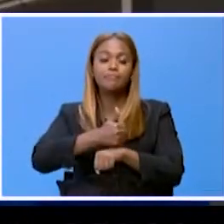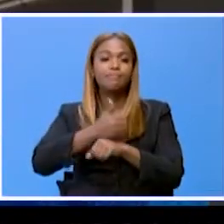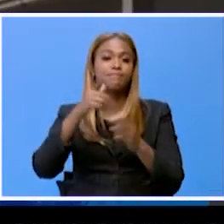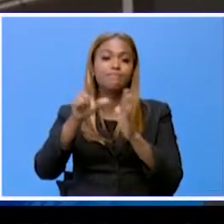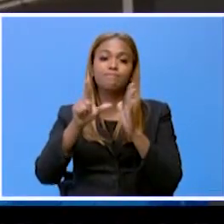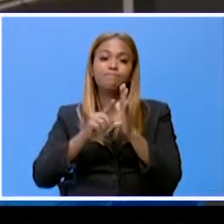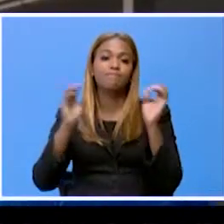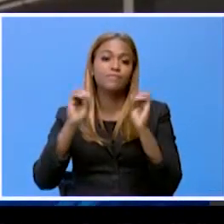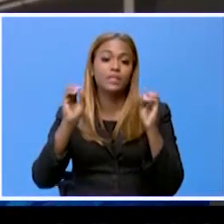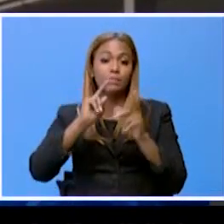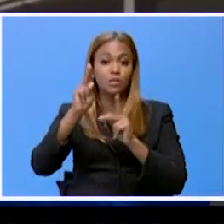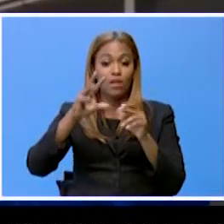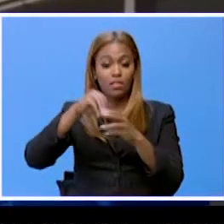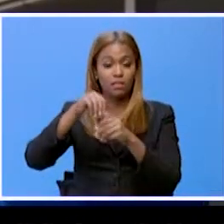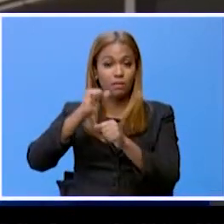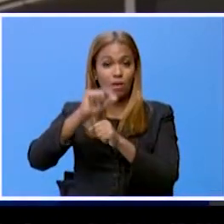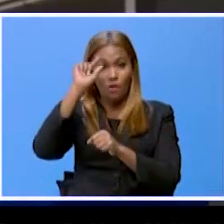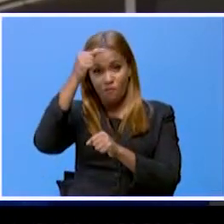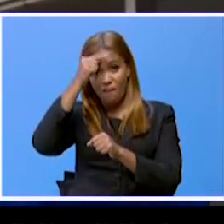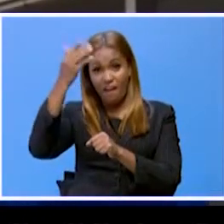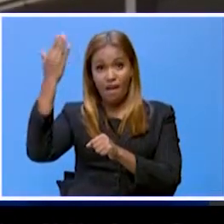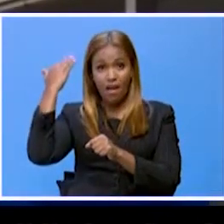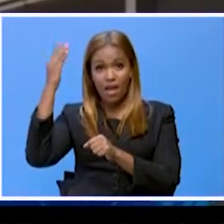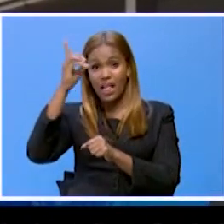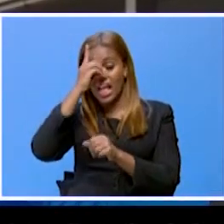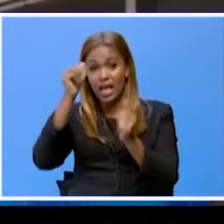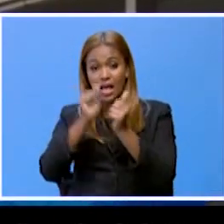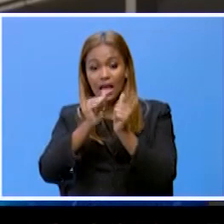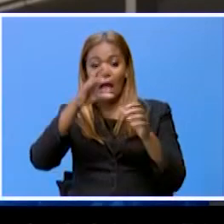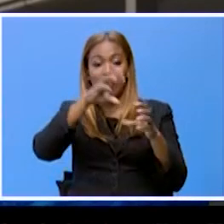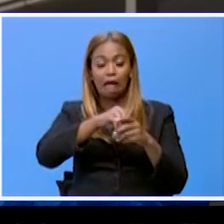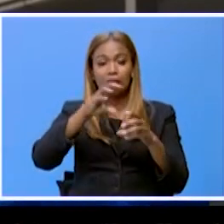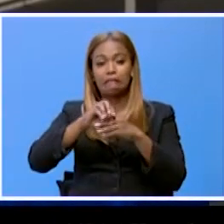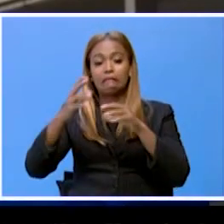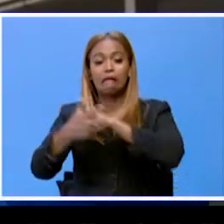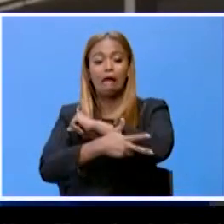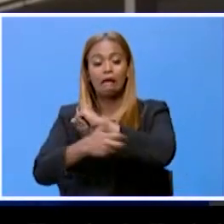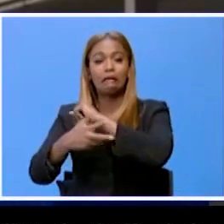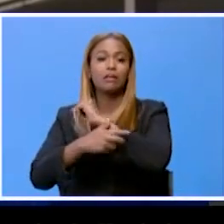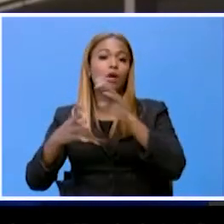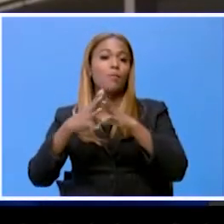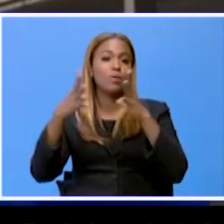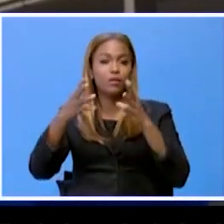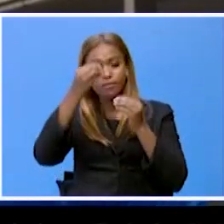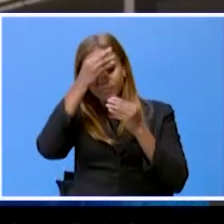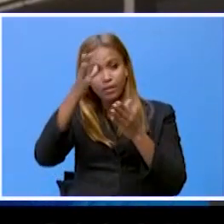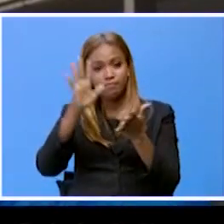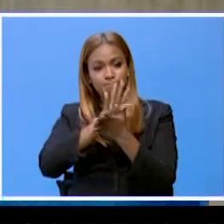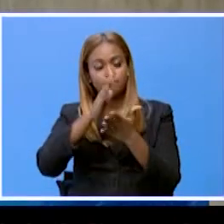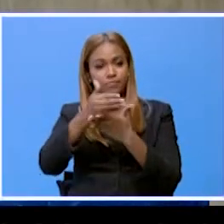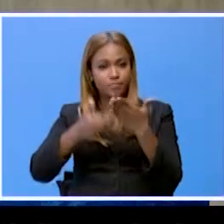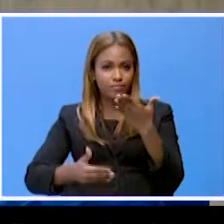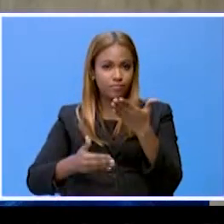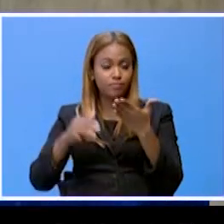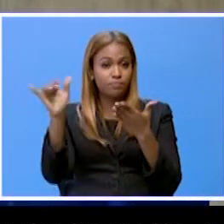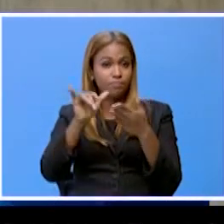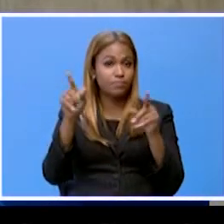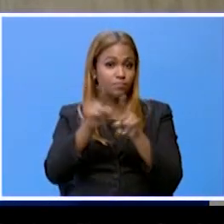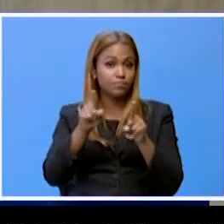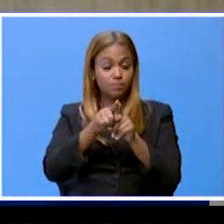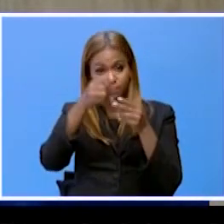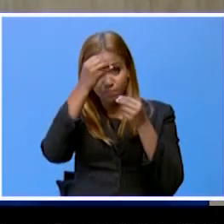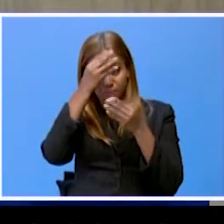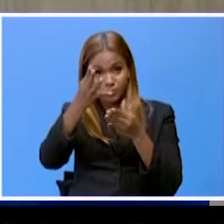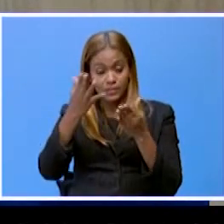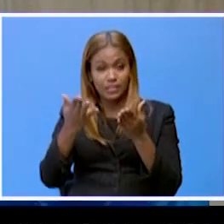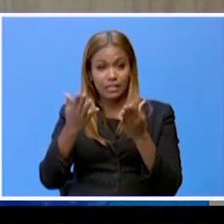los funcionarios con frecuencia se involucraban en prácticas corruptas con impunidad, indicó el documento. De igual manera,